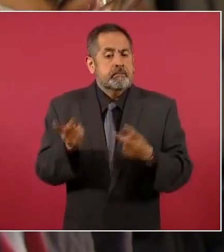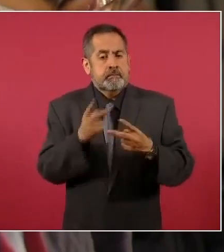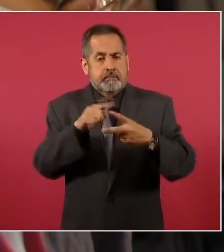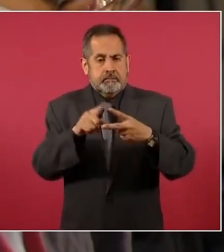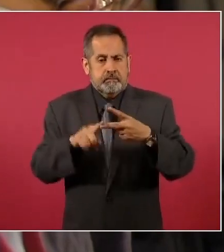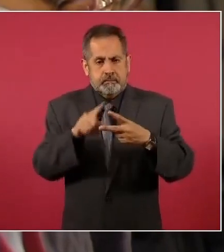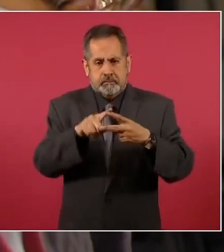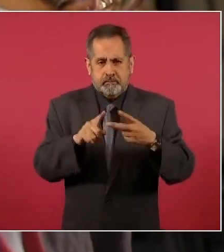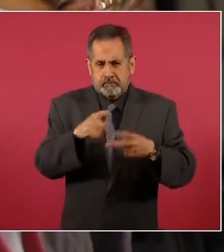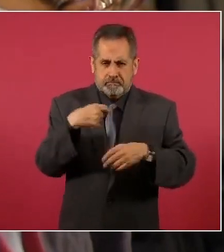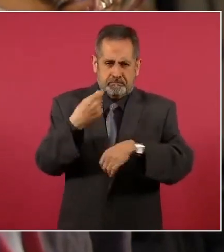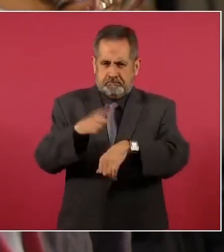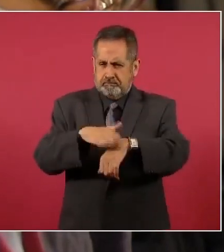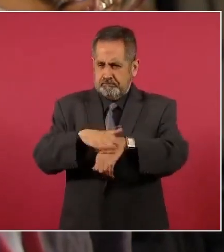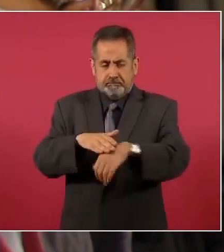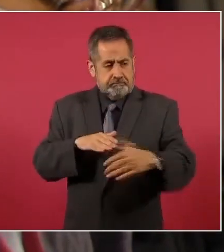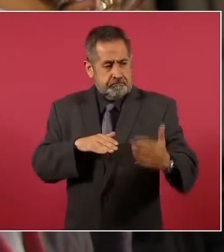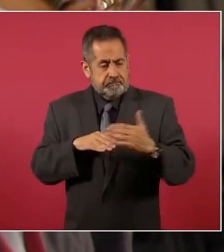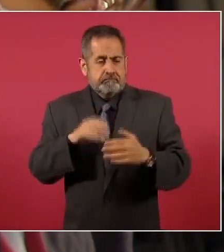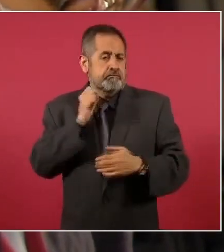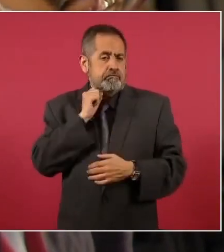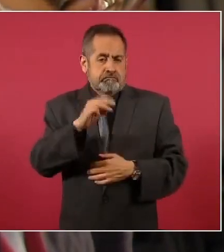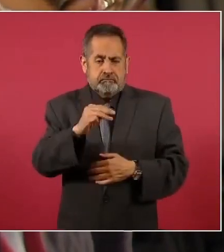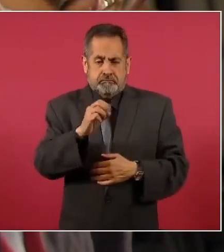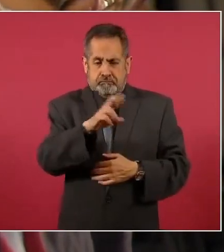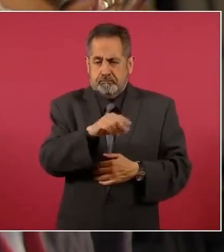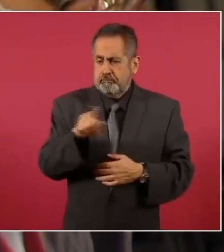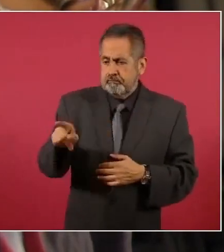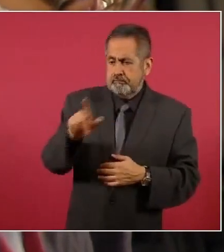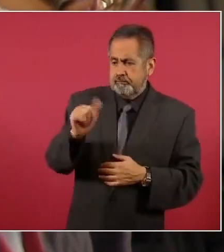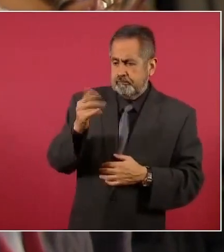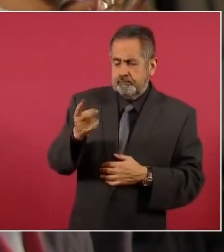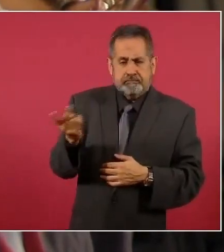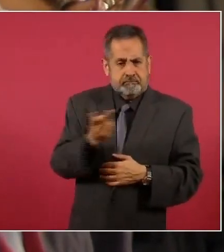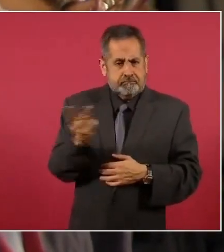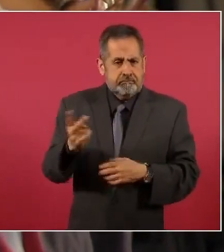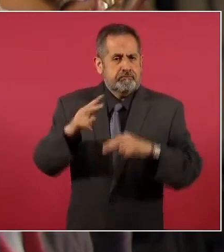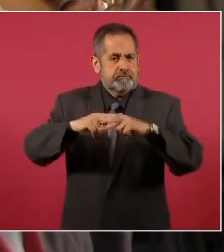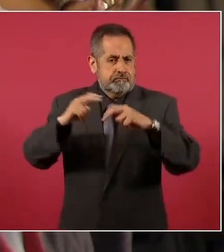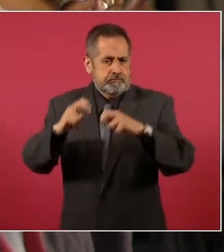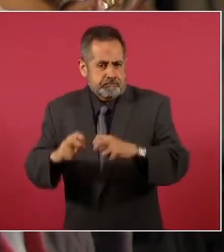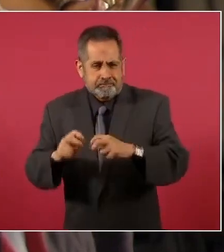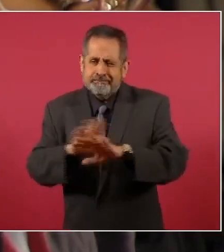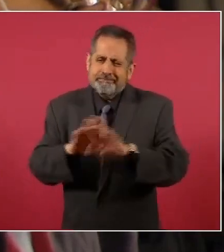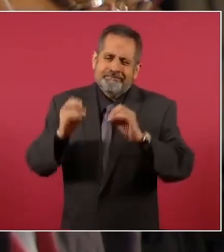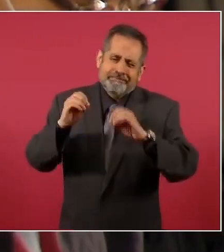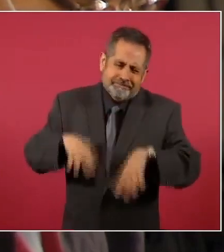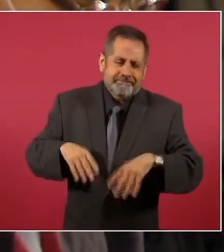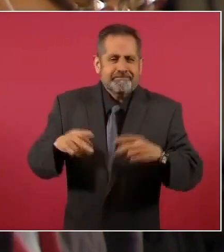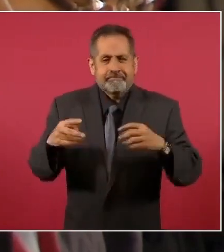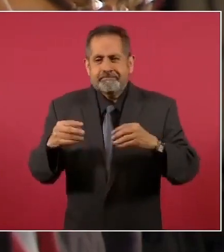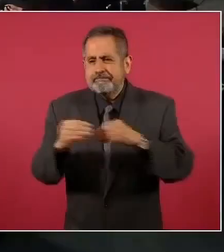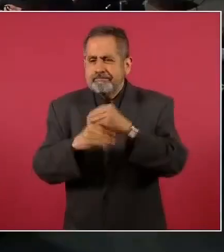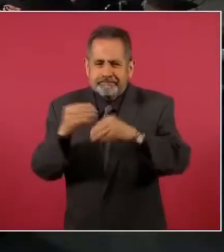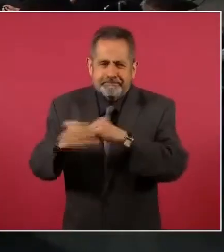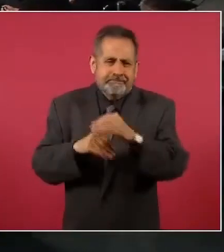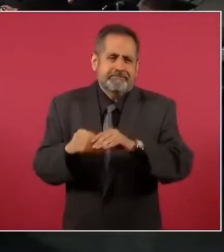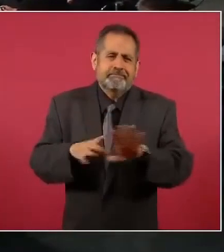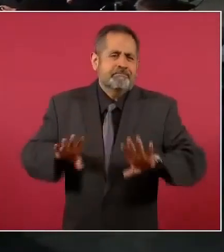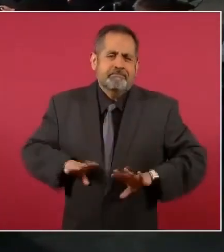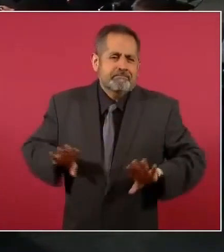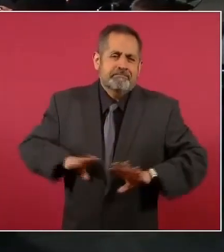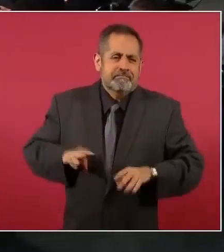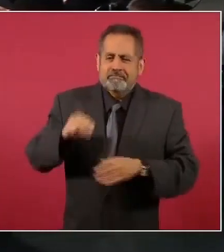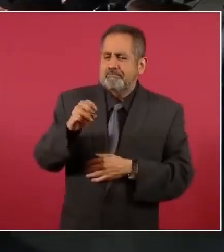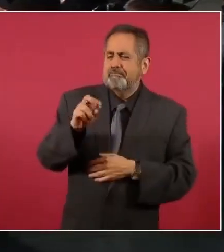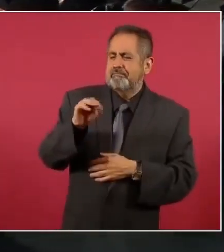señor presidente. ¿Usted llamaría en este caso al senador Monreal y a Laida que se sienten y que dejen de, pues, de estarse peleando? Vaya, no le conviene a su